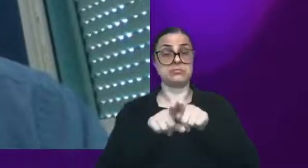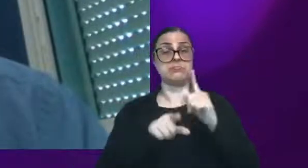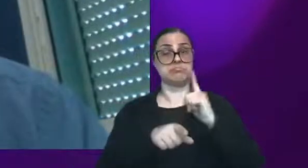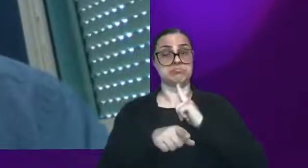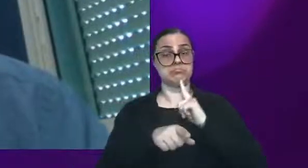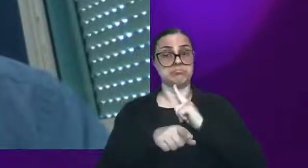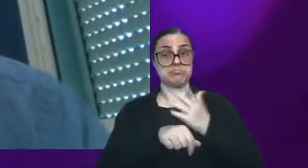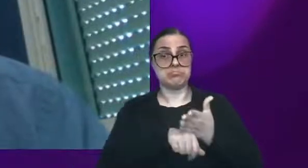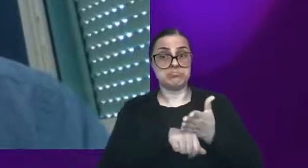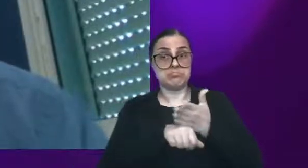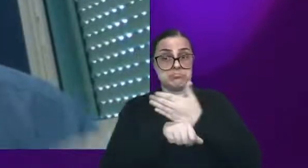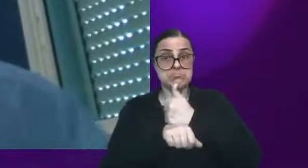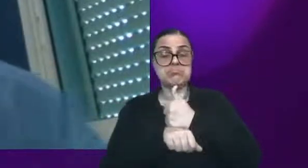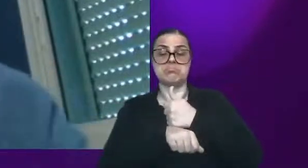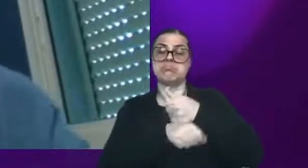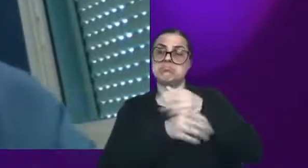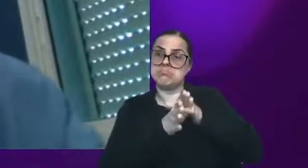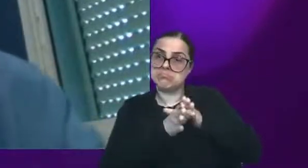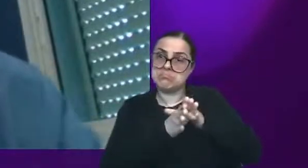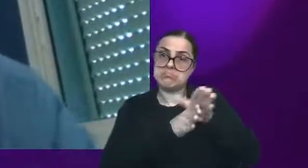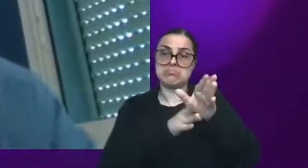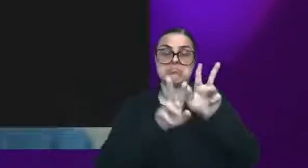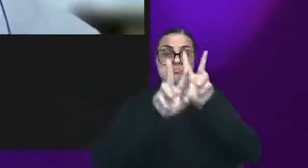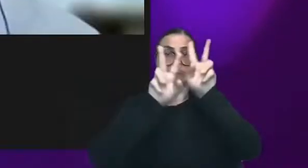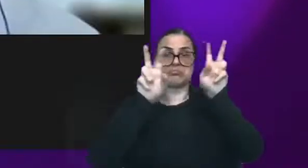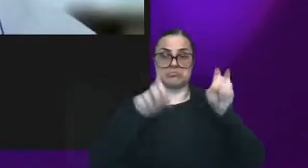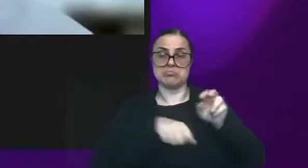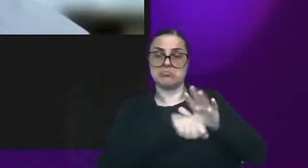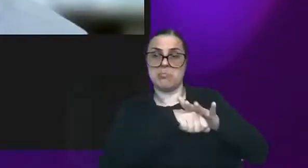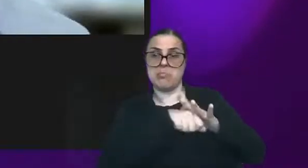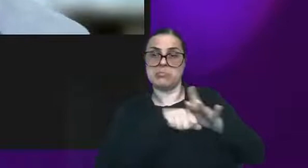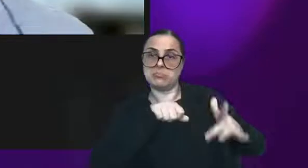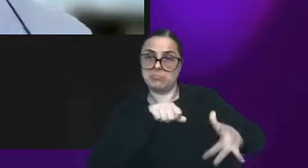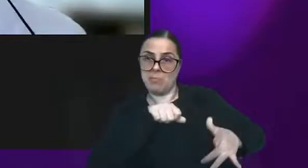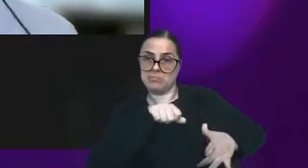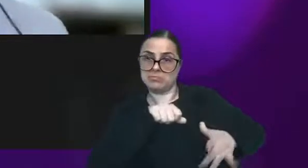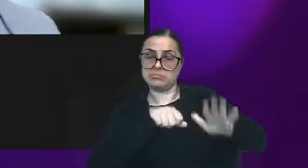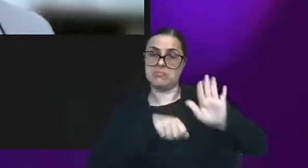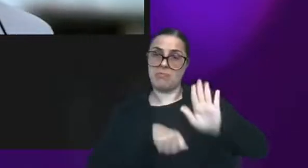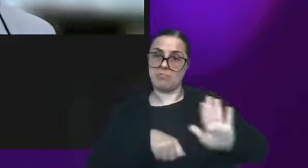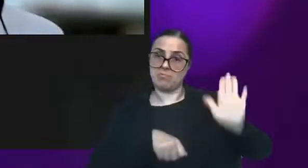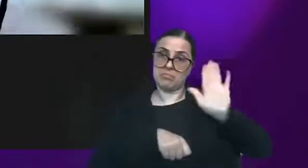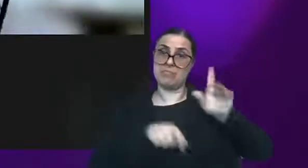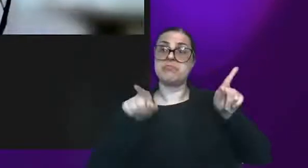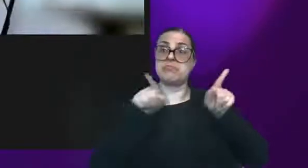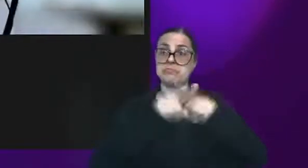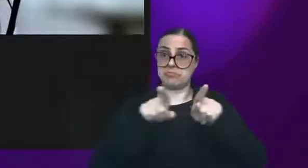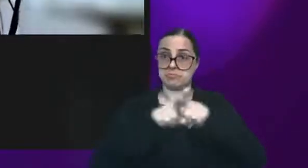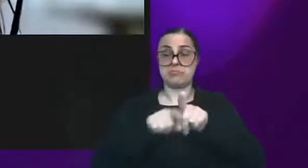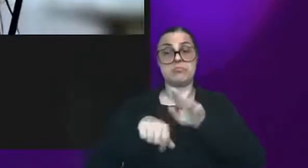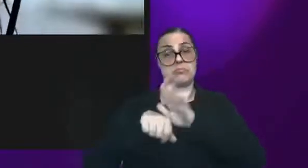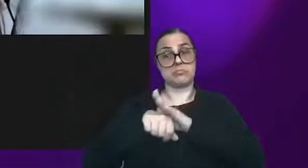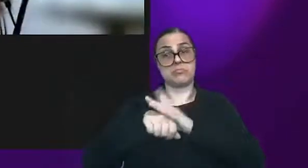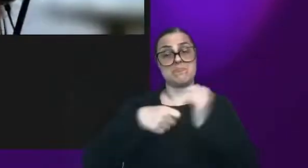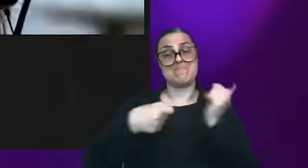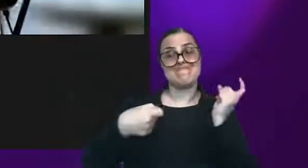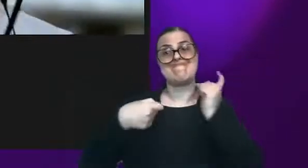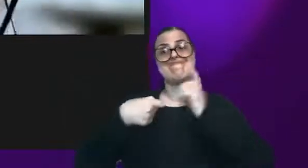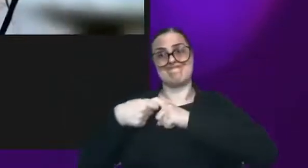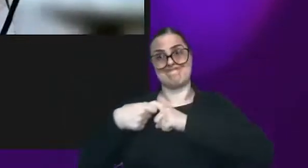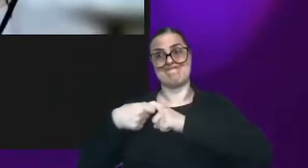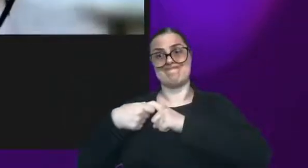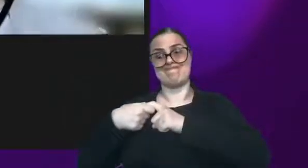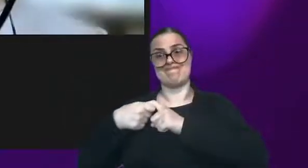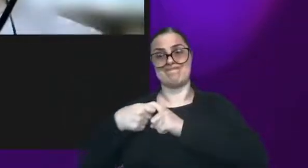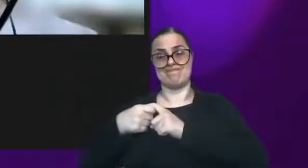enfermedad hepática, incluso en enfermos resecables, pero tenemos una escasez de órganos.